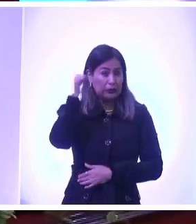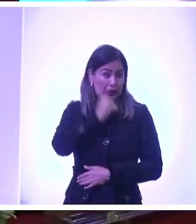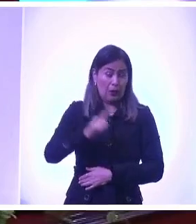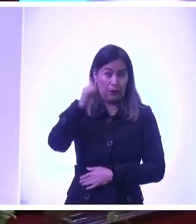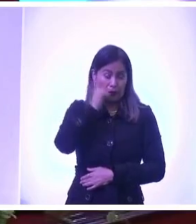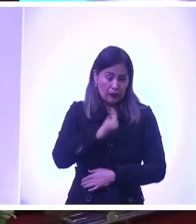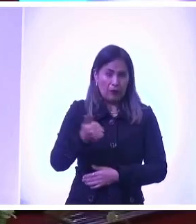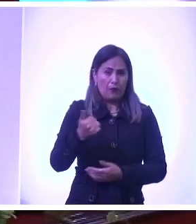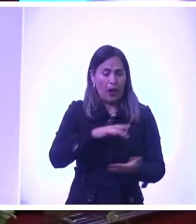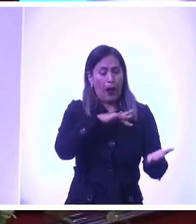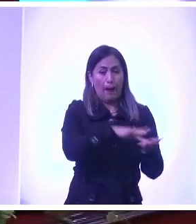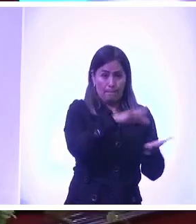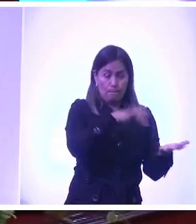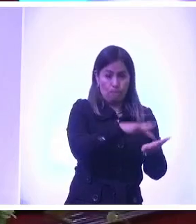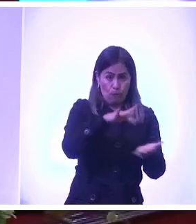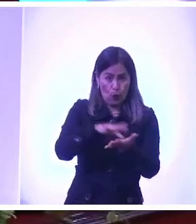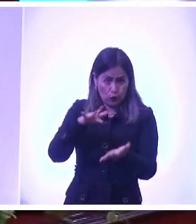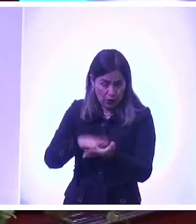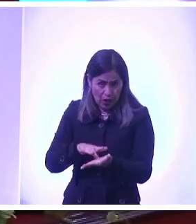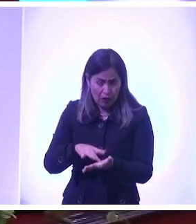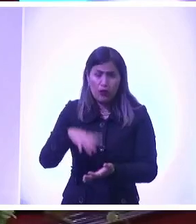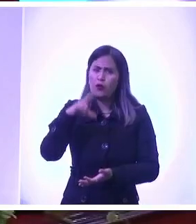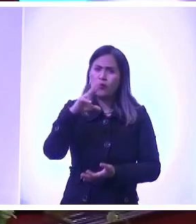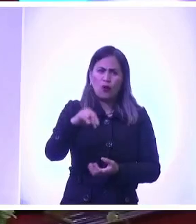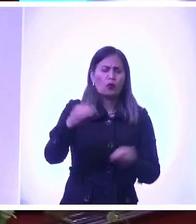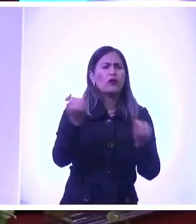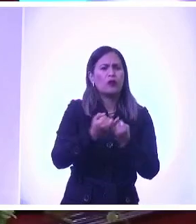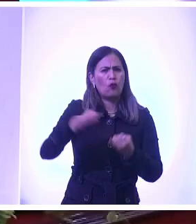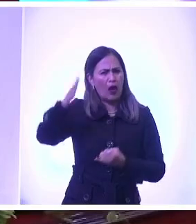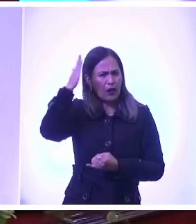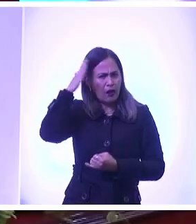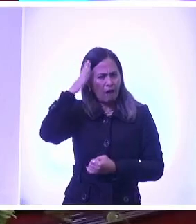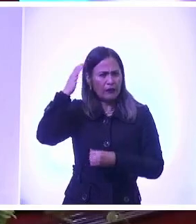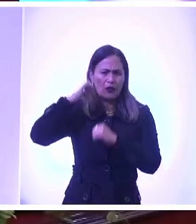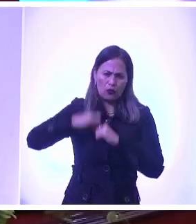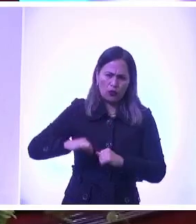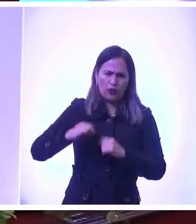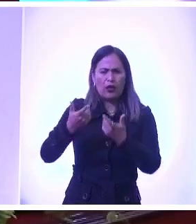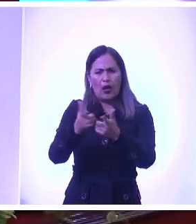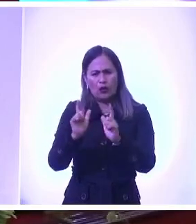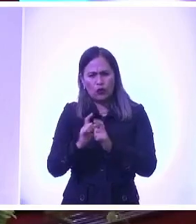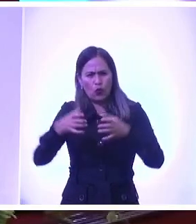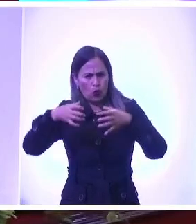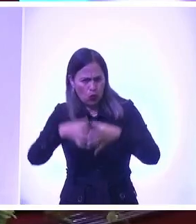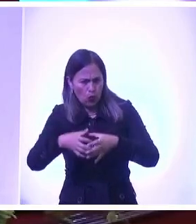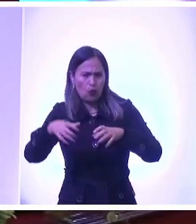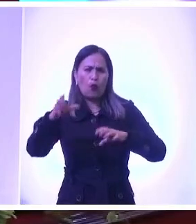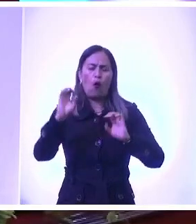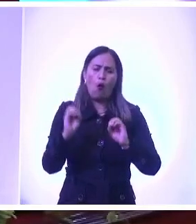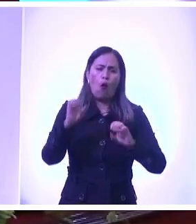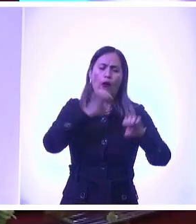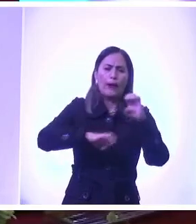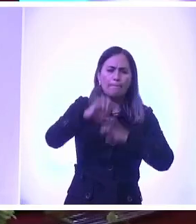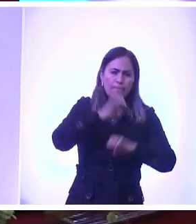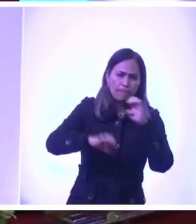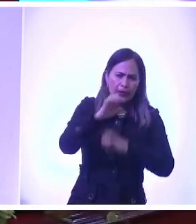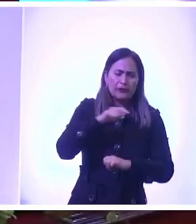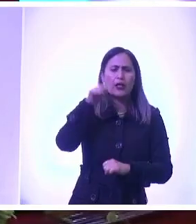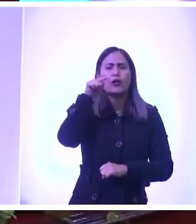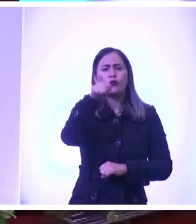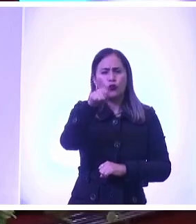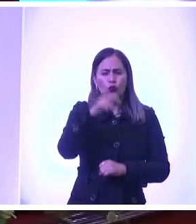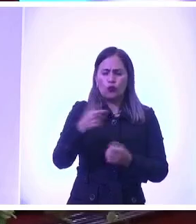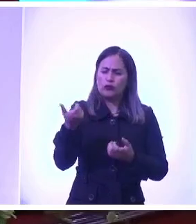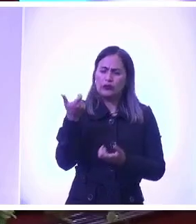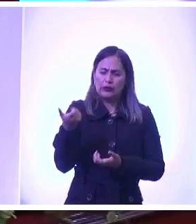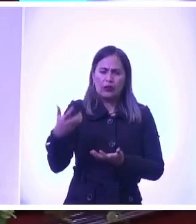colaborador sino también es tener un liderazgo en un gremio o en una institución o en una empresa que te permita generar riqueza